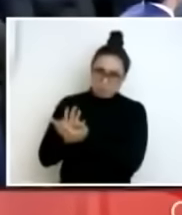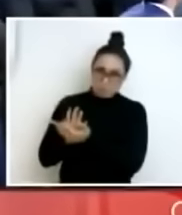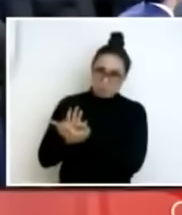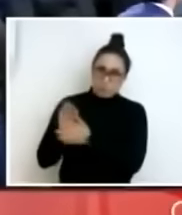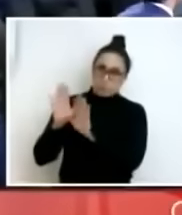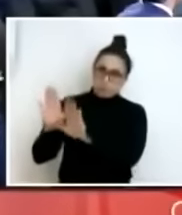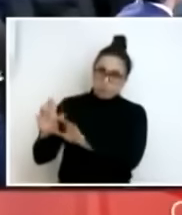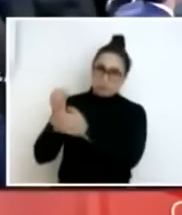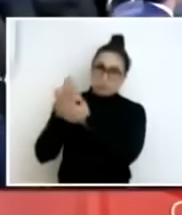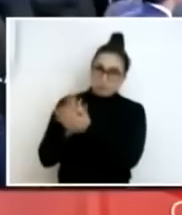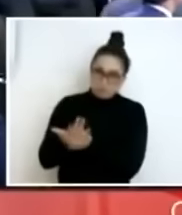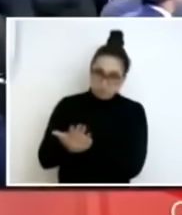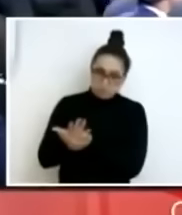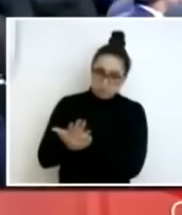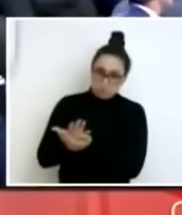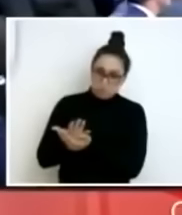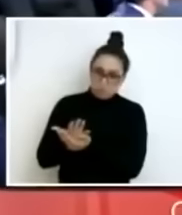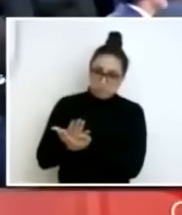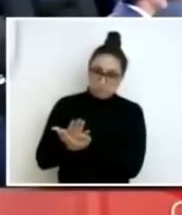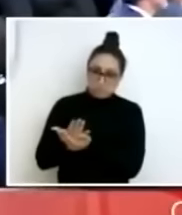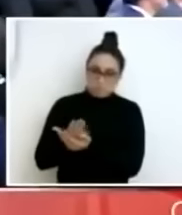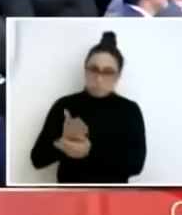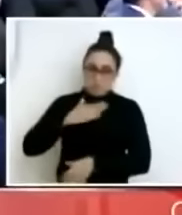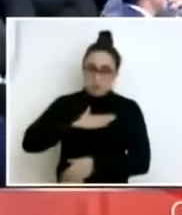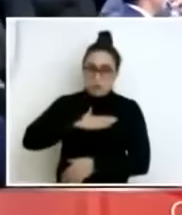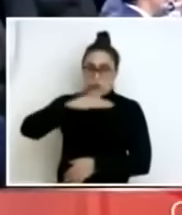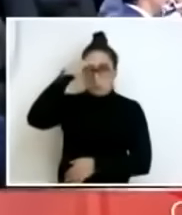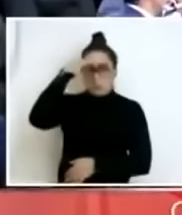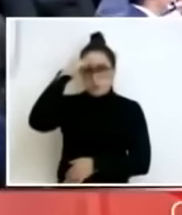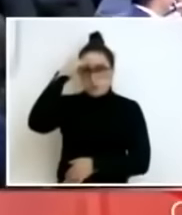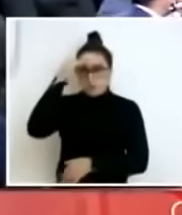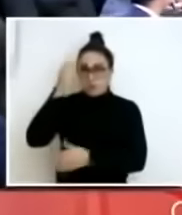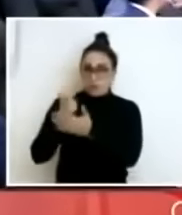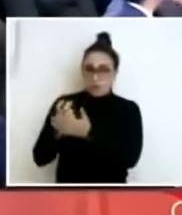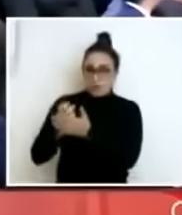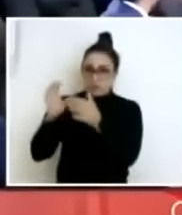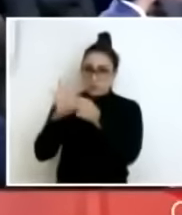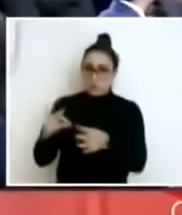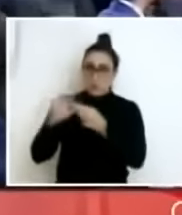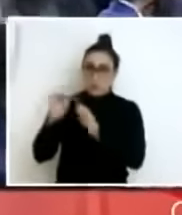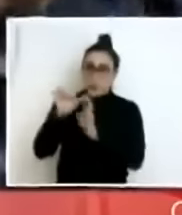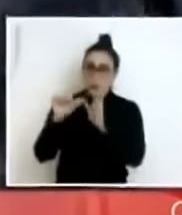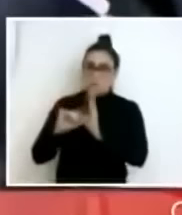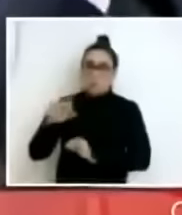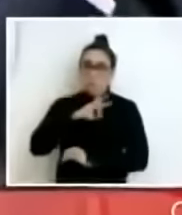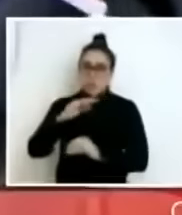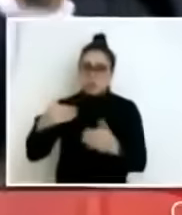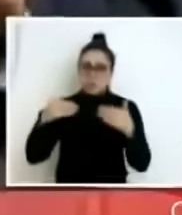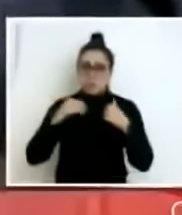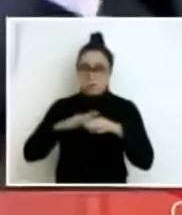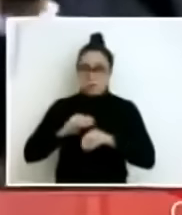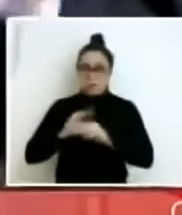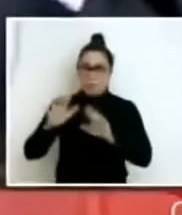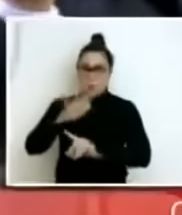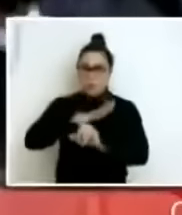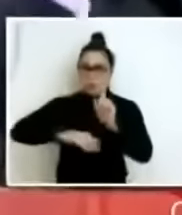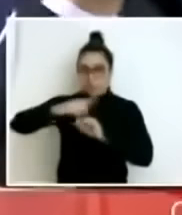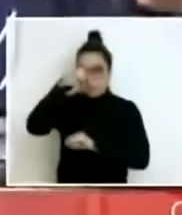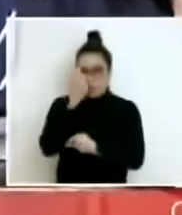Permítame una digresión Considero que es esclarecedora y nos da contexto en el debate